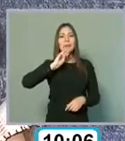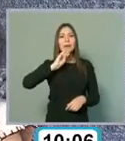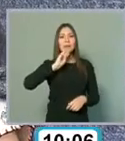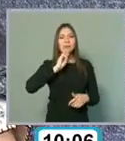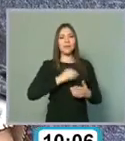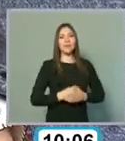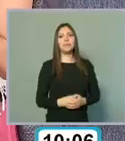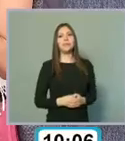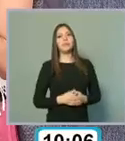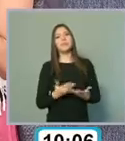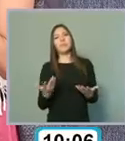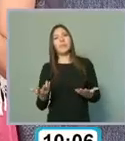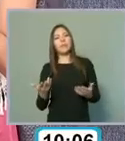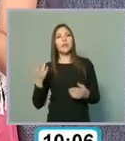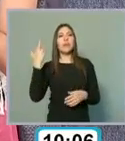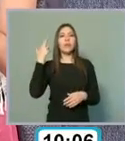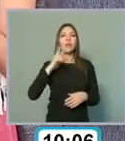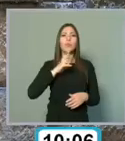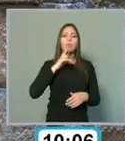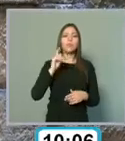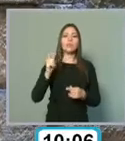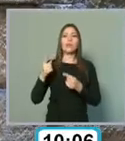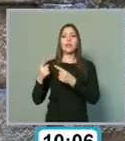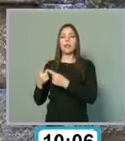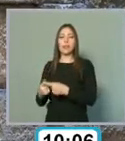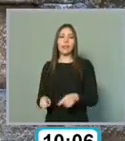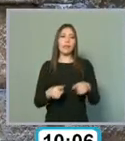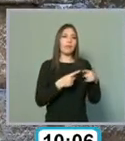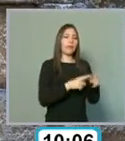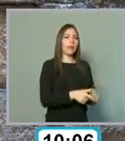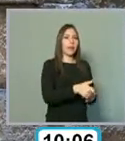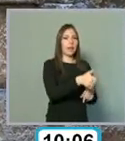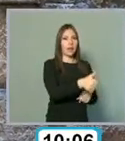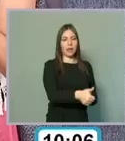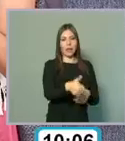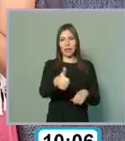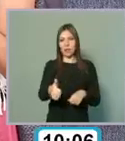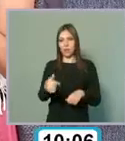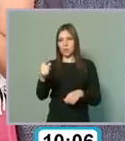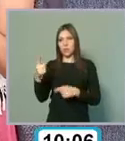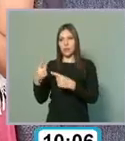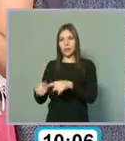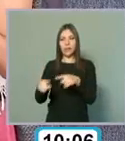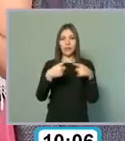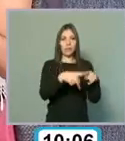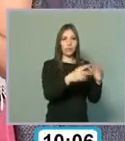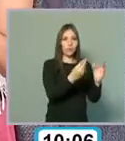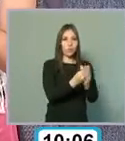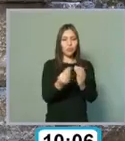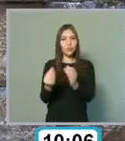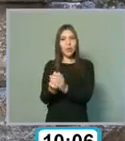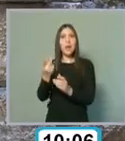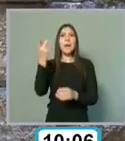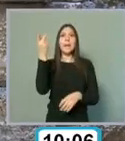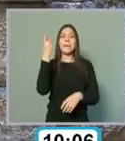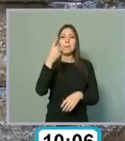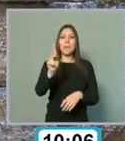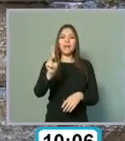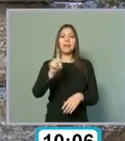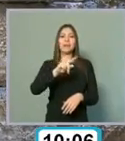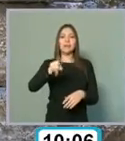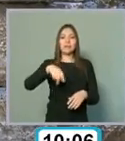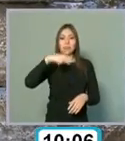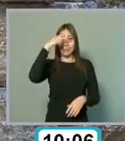talentos tal vez diferentes en el sentido de que cada una de ustedes pues tiene lo suyo, pero de verdad nosotros como mexicanos nos sentimos